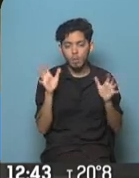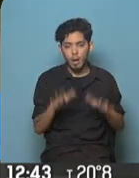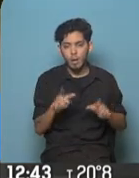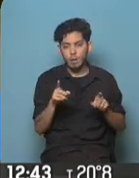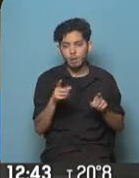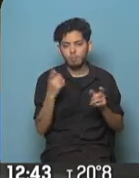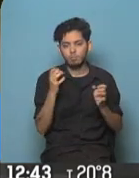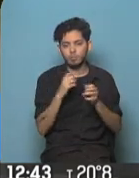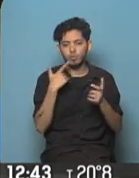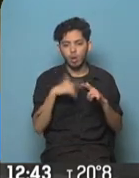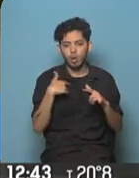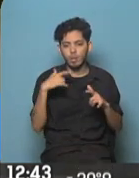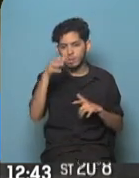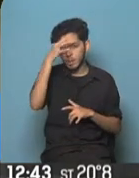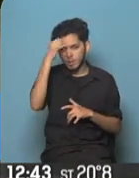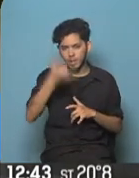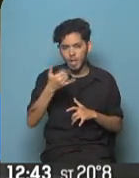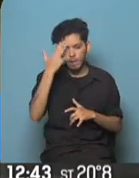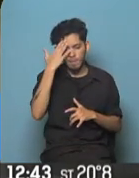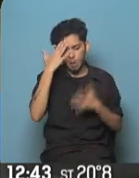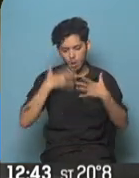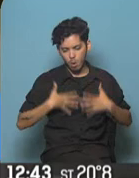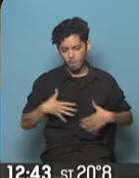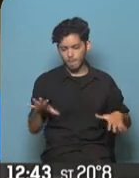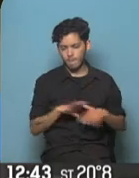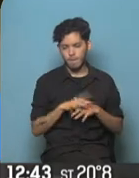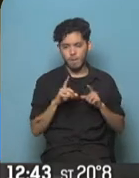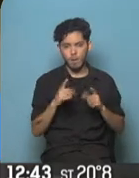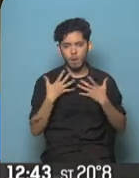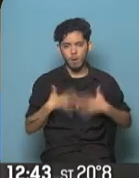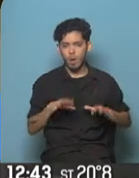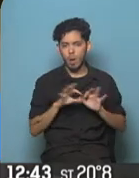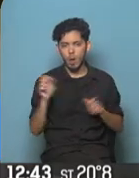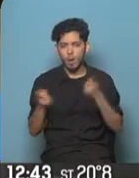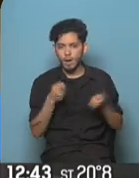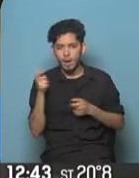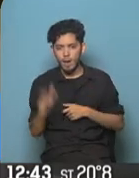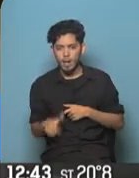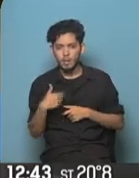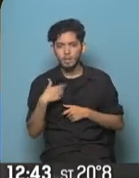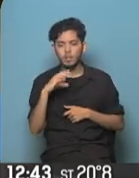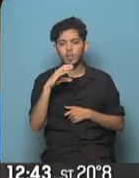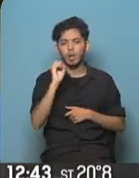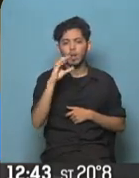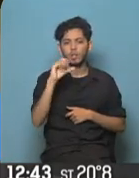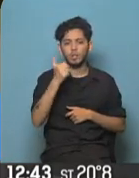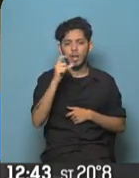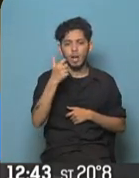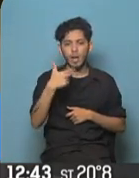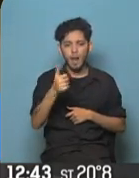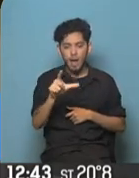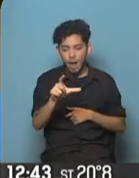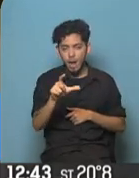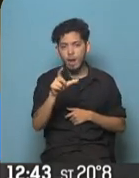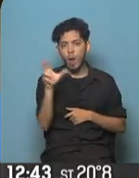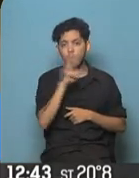espectáculos de teatro y que tiene como esa conciencia del cuerpo que tiene un bailarín. Y Concha Canal es una mujer